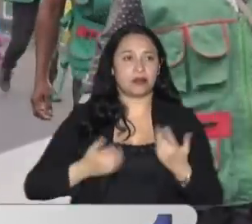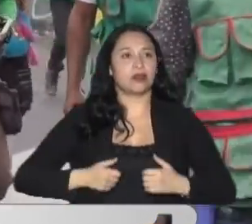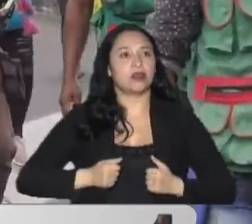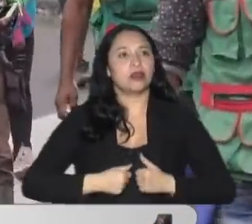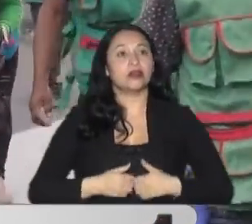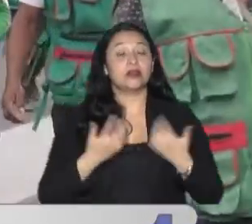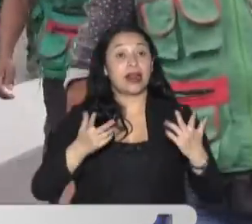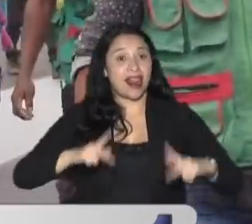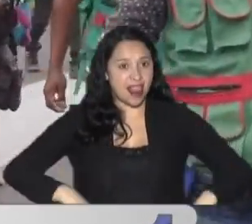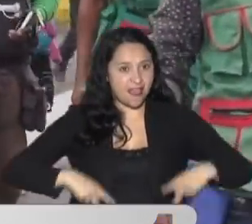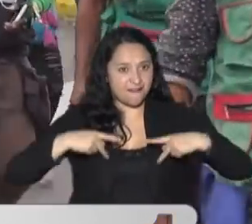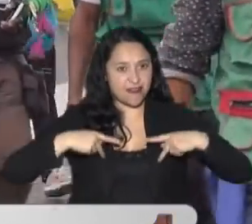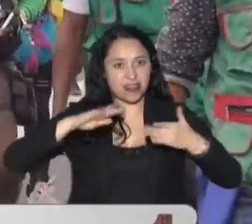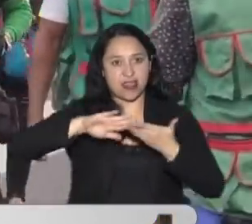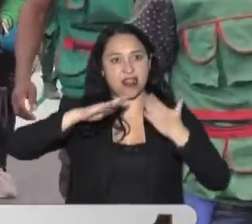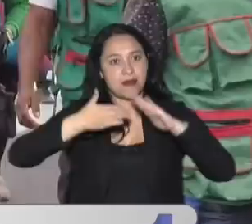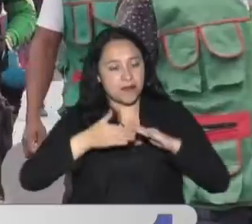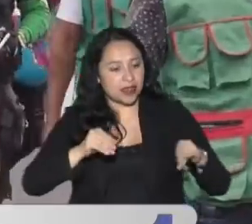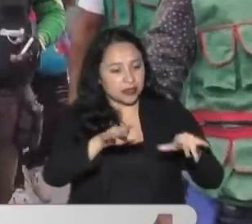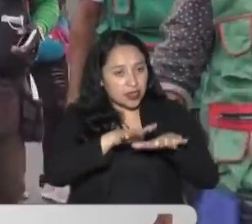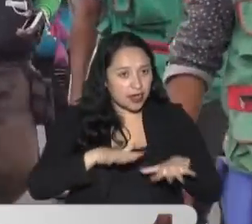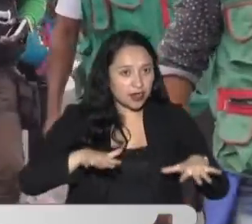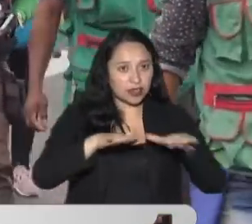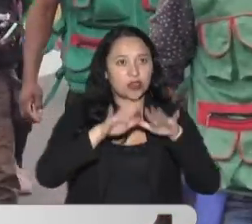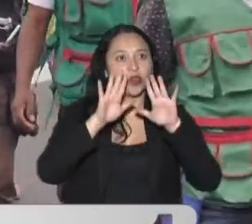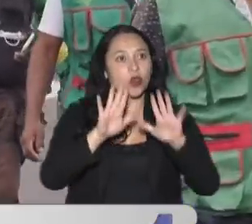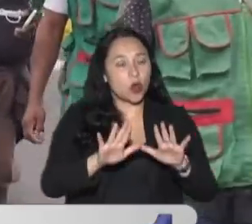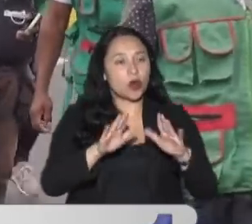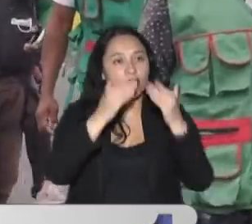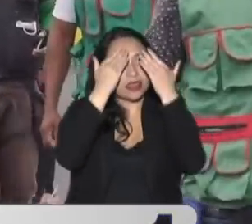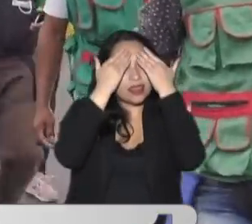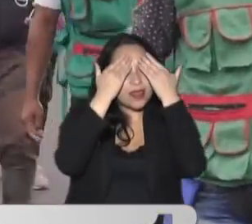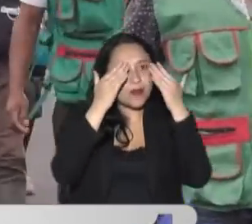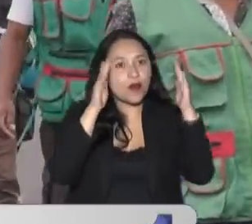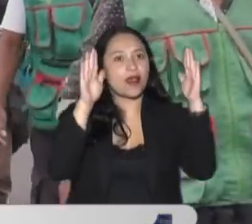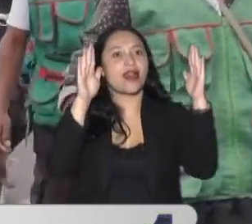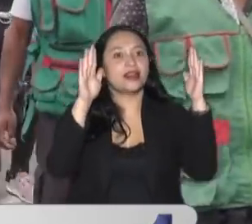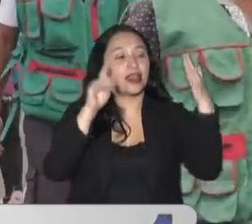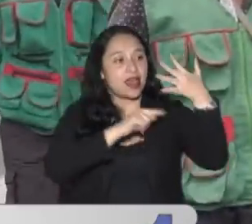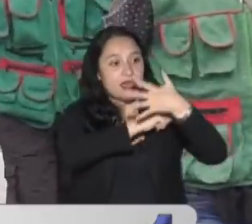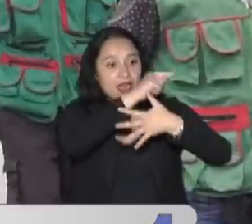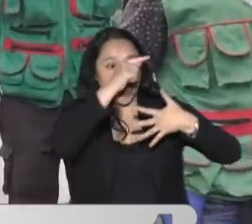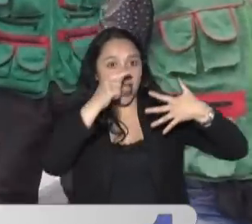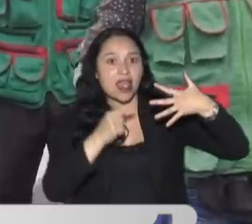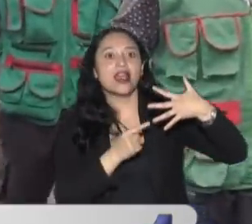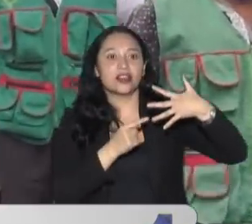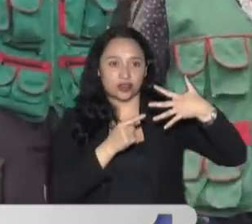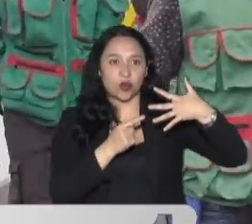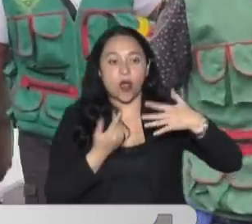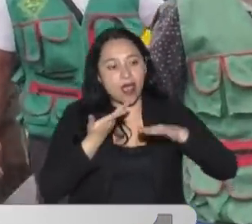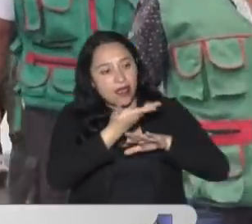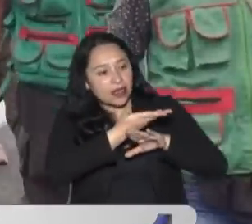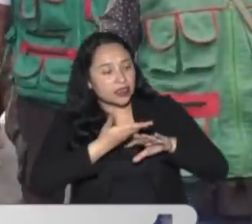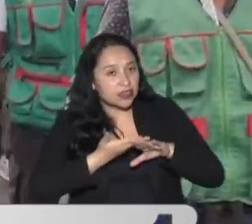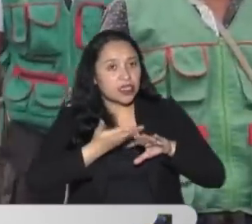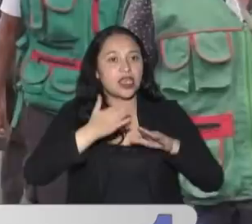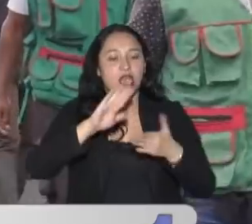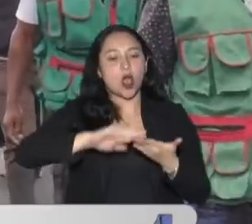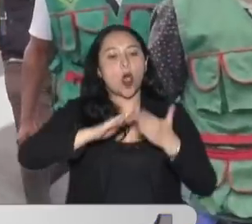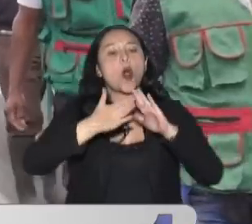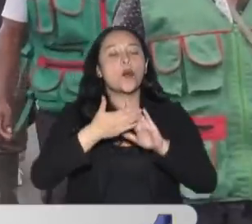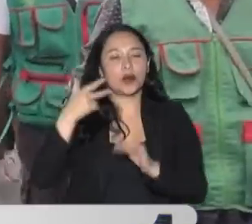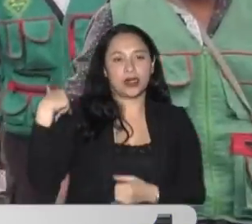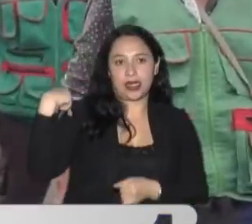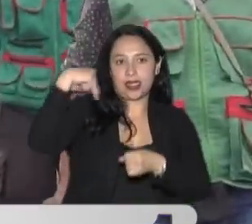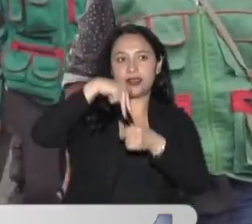La vida, la paz, el territorio, la democracia. Esos son los puntos que están clamando los pueblos